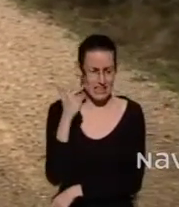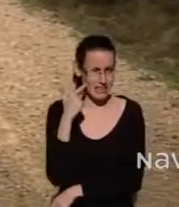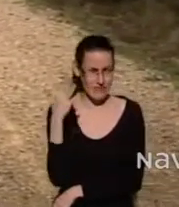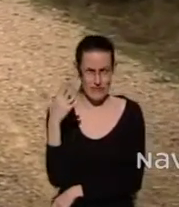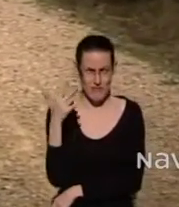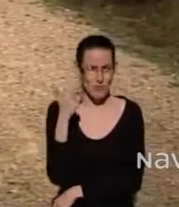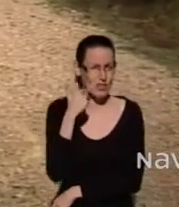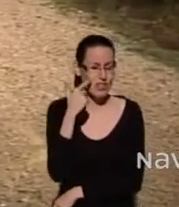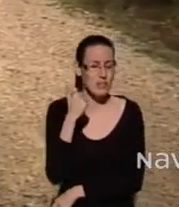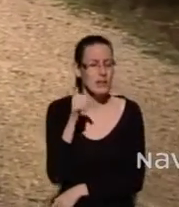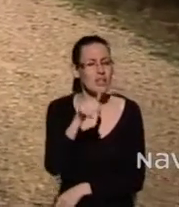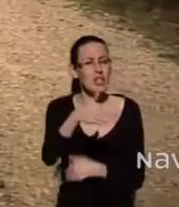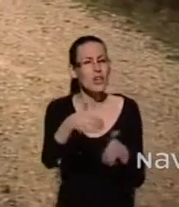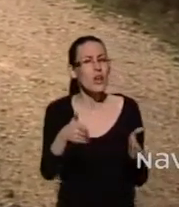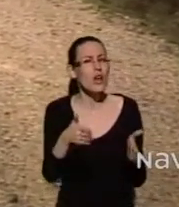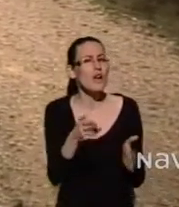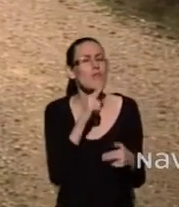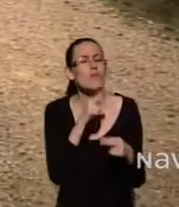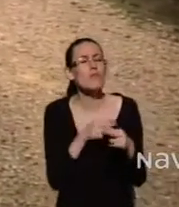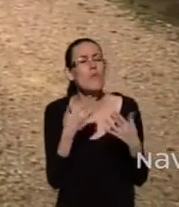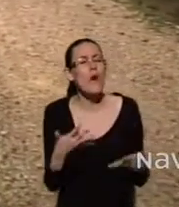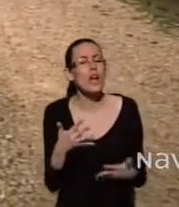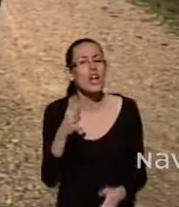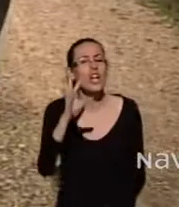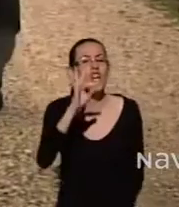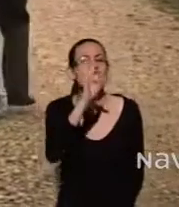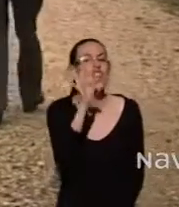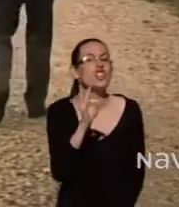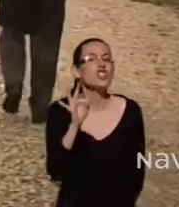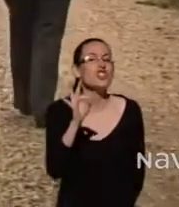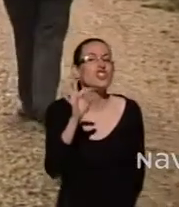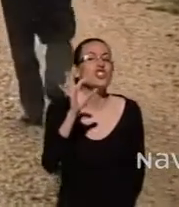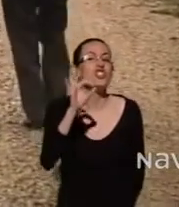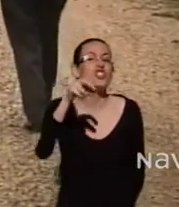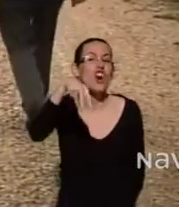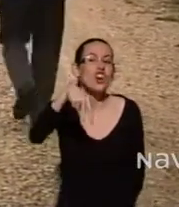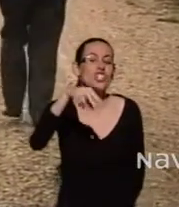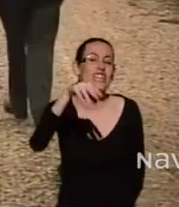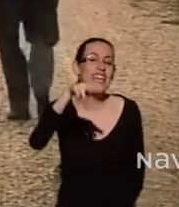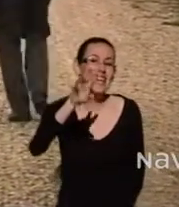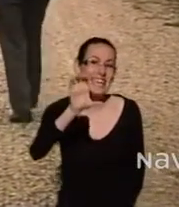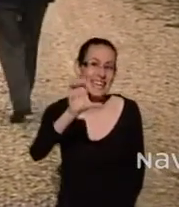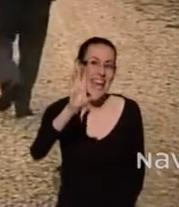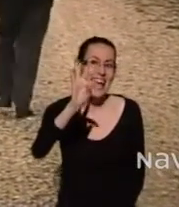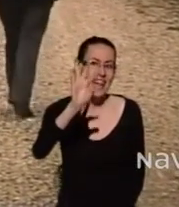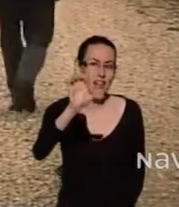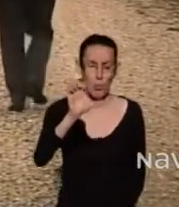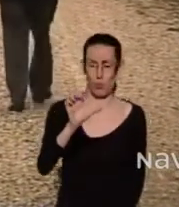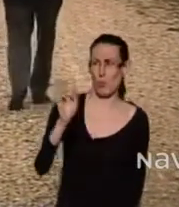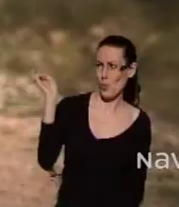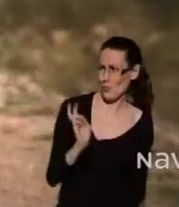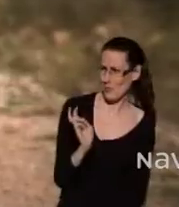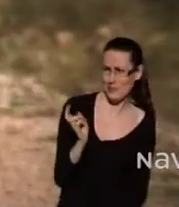este corral? Este es de chosnete. ¿Cómo que chosnete? Chosnete, sí. ¿Y dónde viene chosnete? Pues